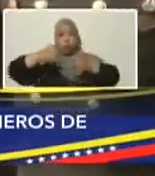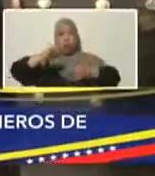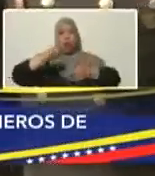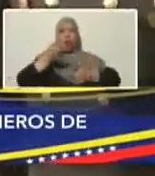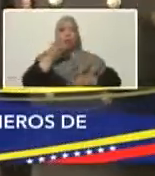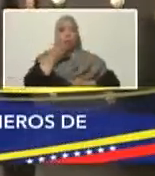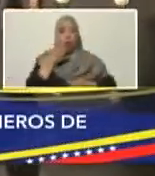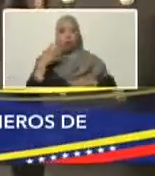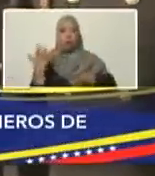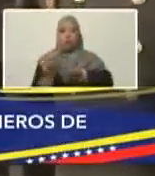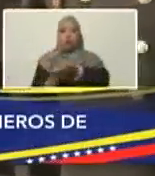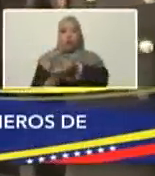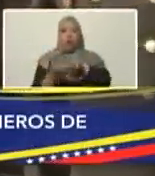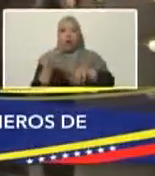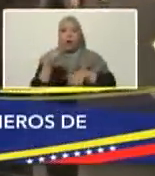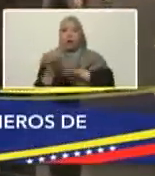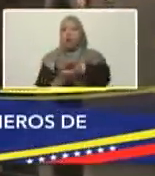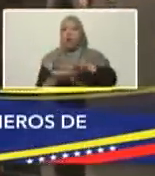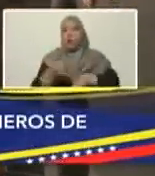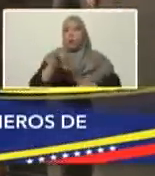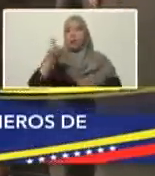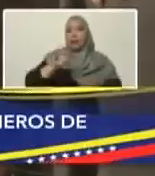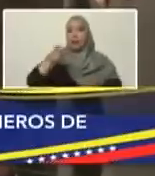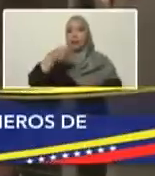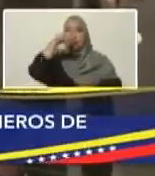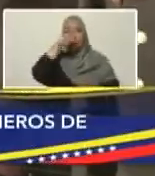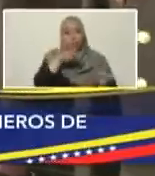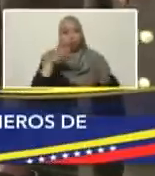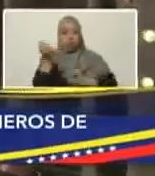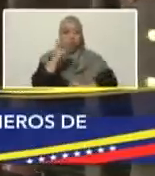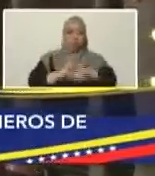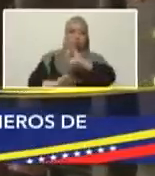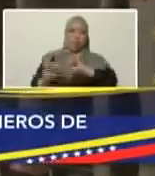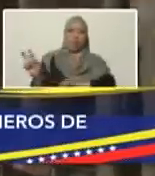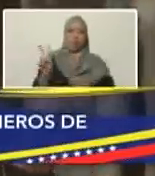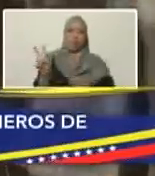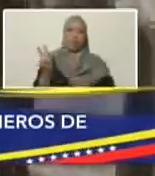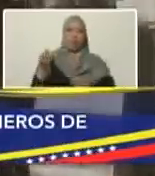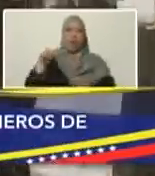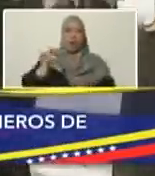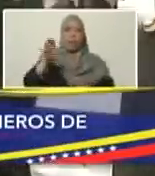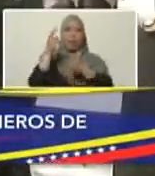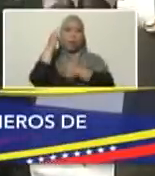de una patria heroica, la patria de Bolívar,